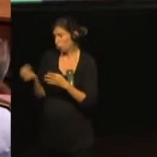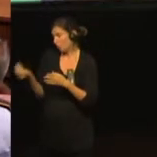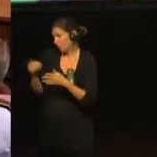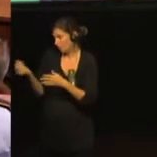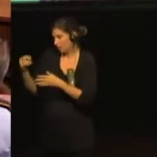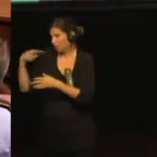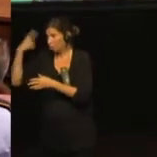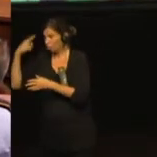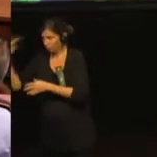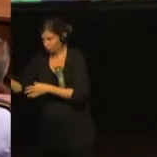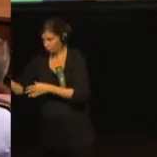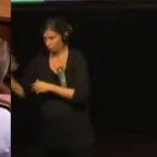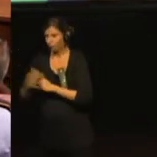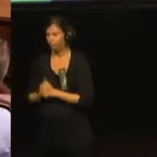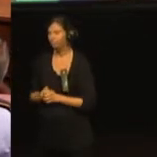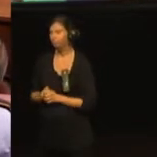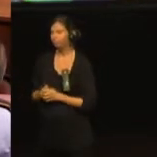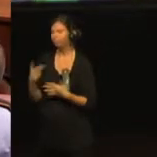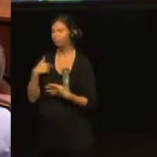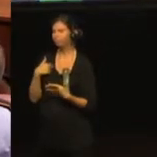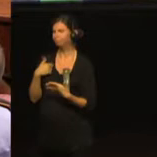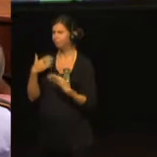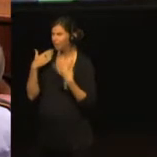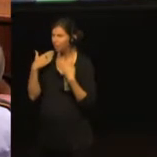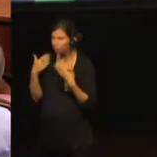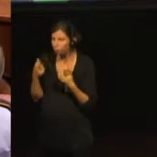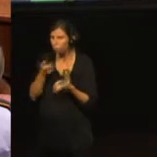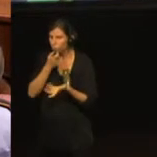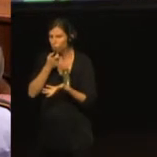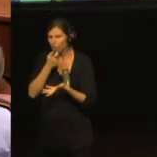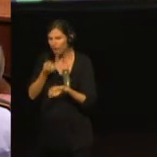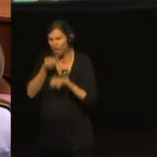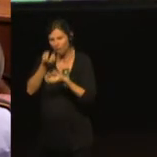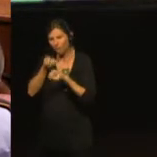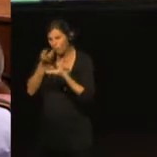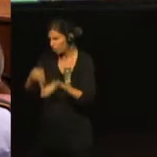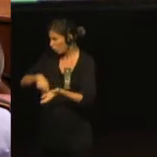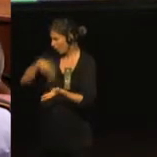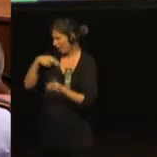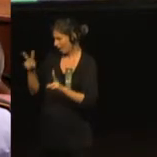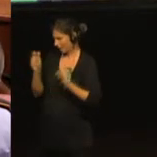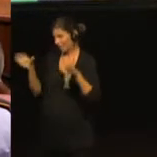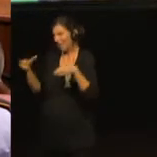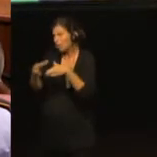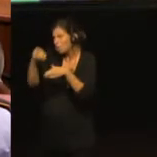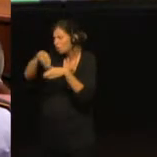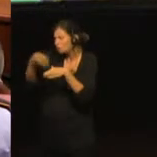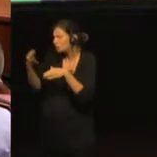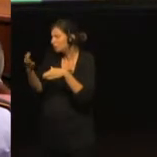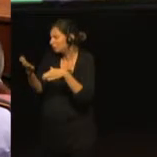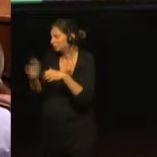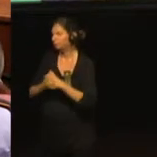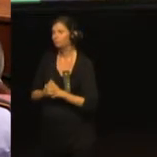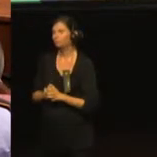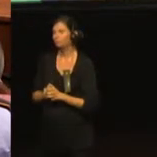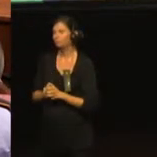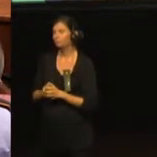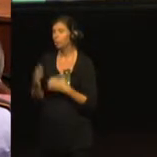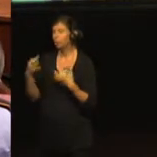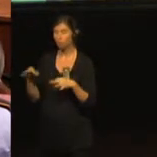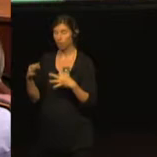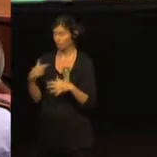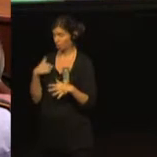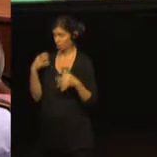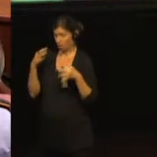gustaría darles información general sobre las reuniones que tuvimos. Normalmente siempre asistían los